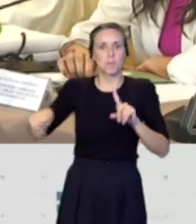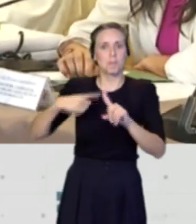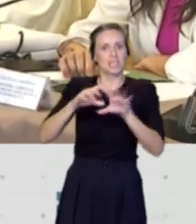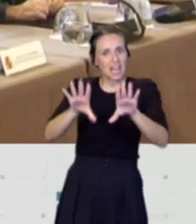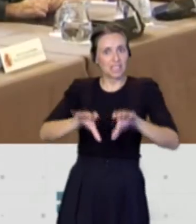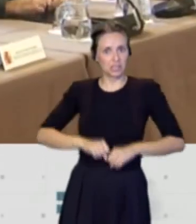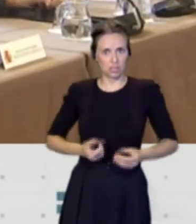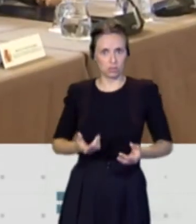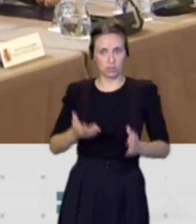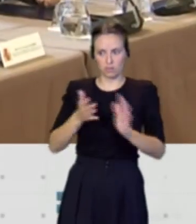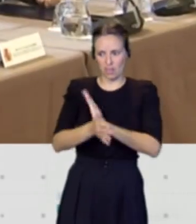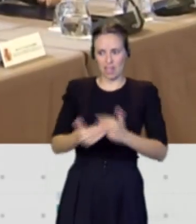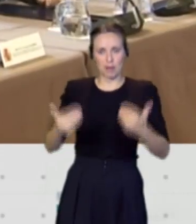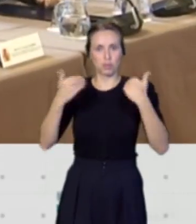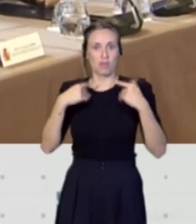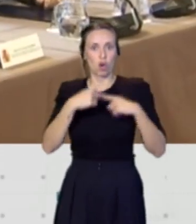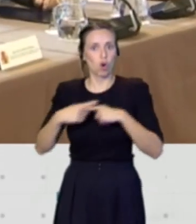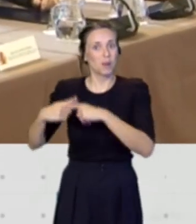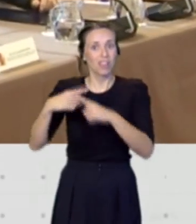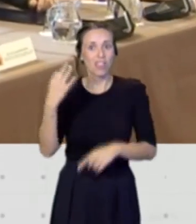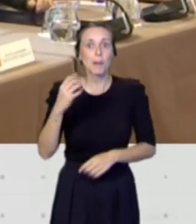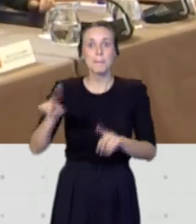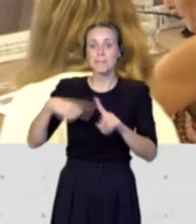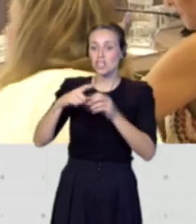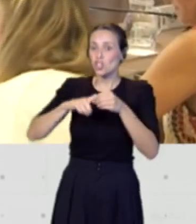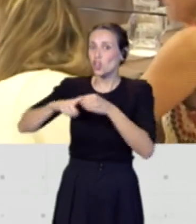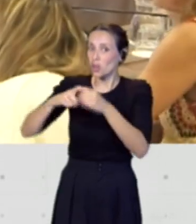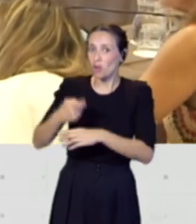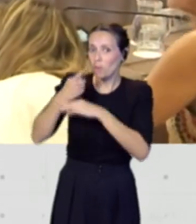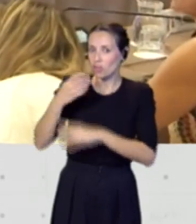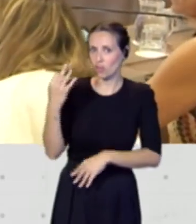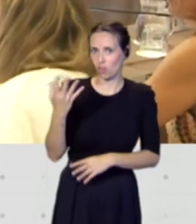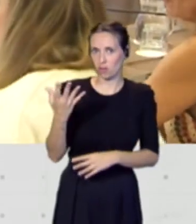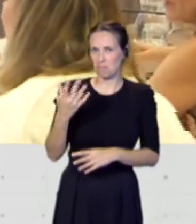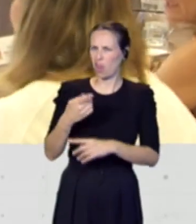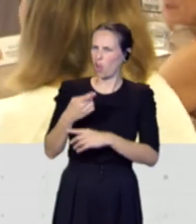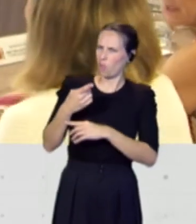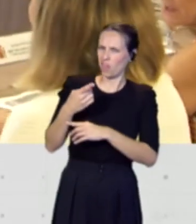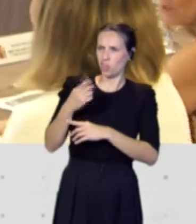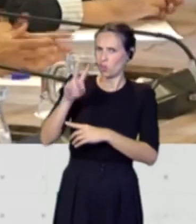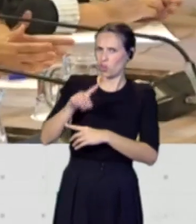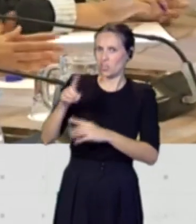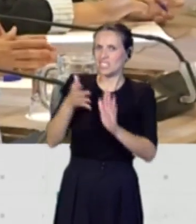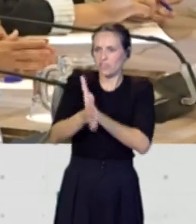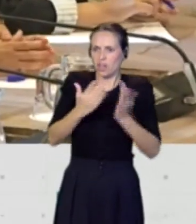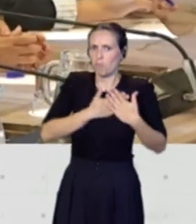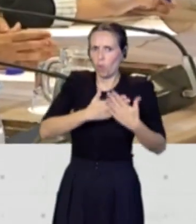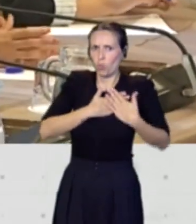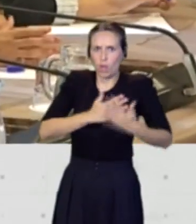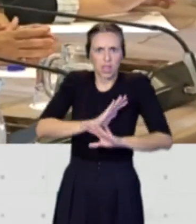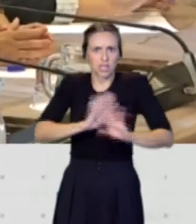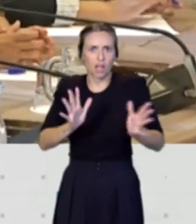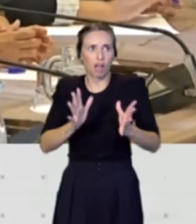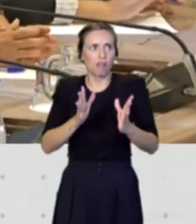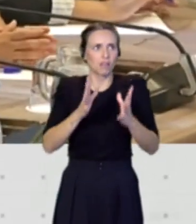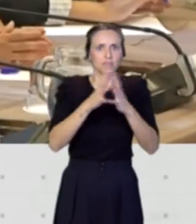la responsabilidad compartida y la solidaridad obligatoria. La solidaridad que no es obligatoria es simplemente buena voluntad, un buen deseo, un